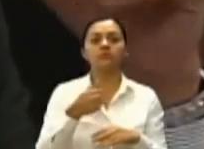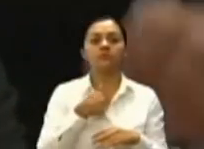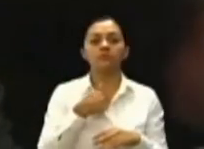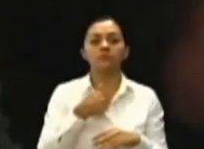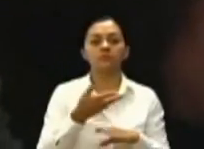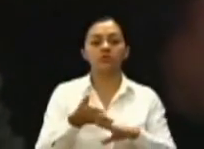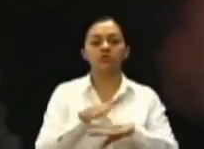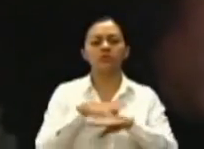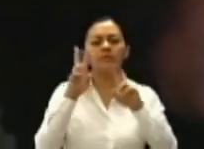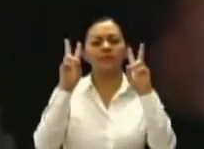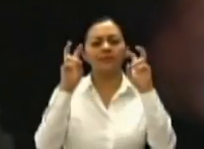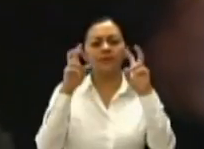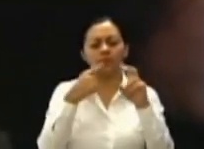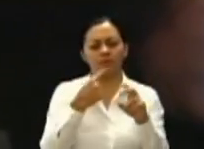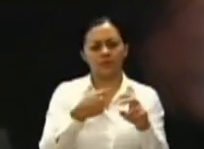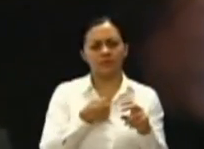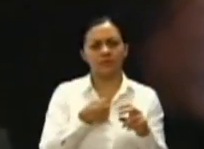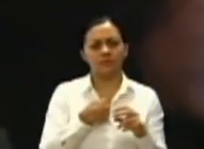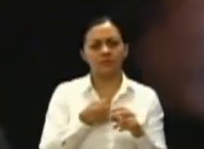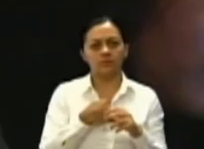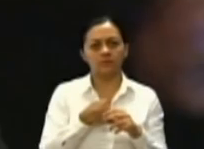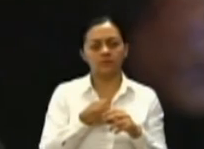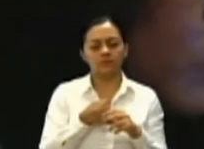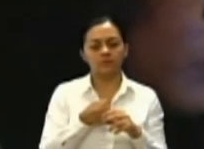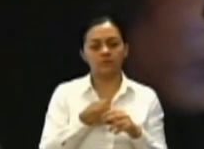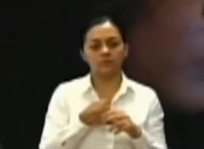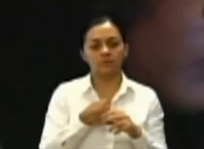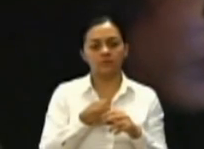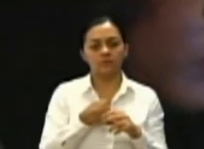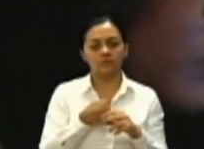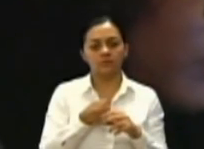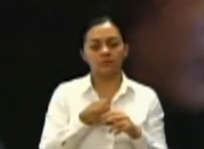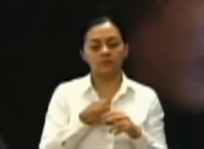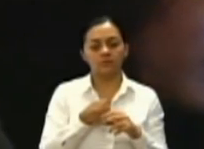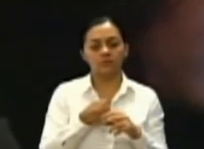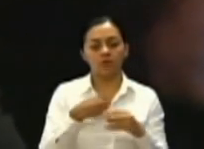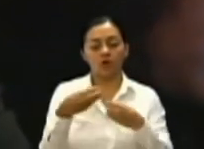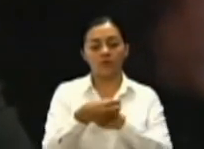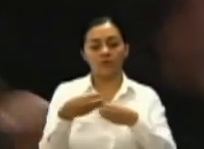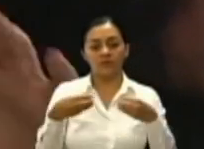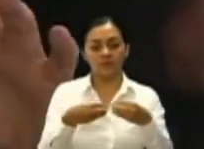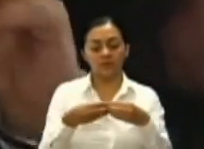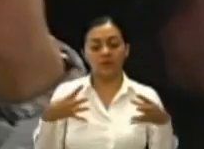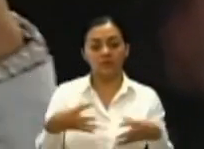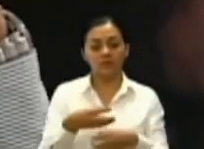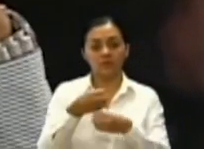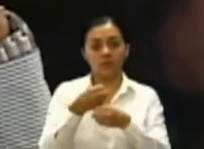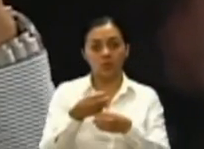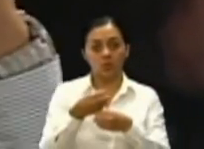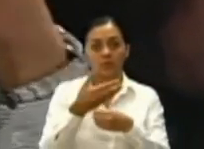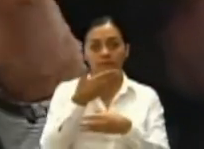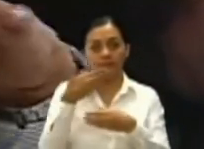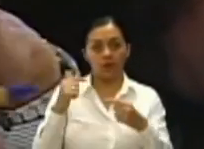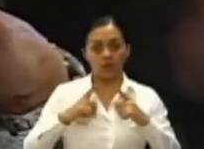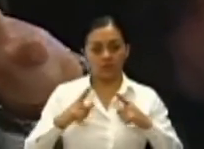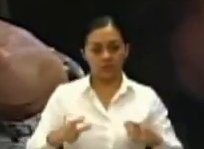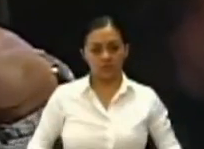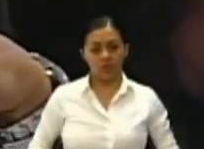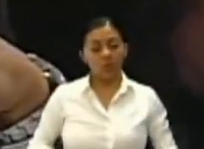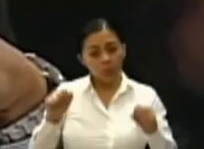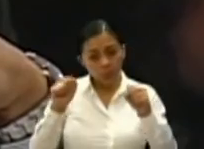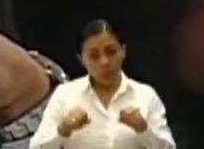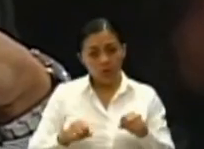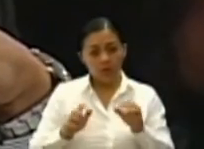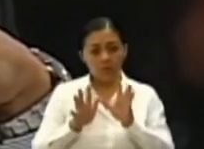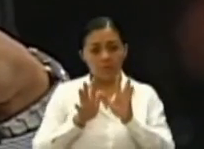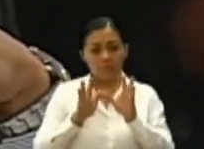mencionó el tema de esta agencia para el aseguramiento de la calidad de la salud mencionó algunos detalles si nos puede ampliar un poco